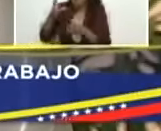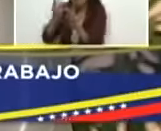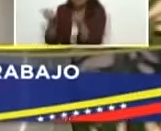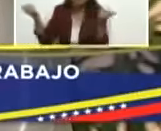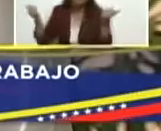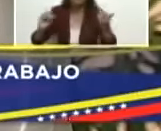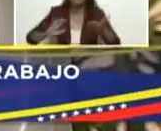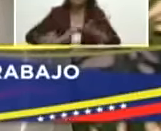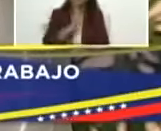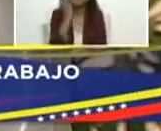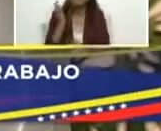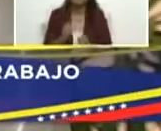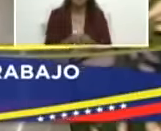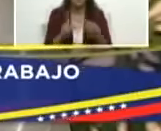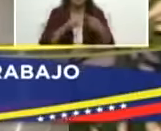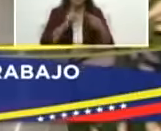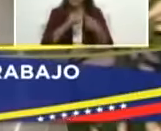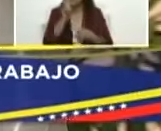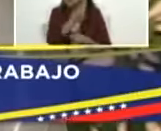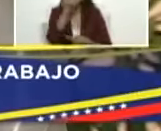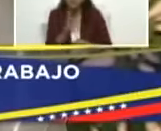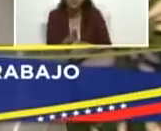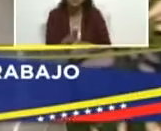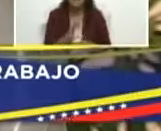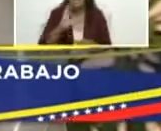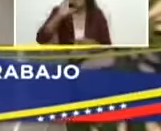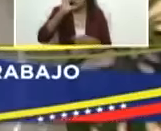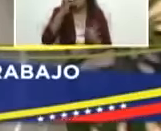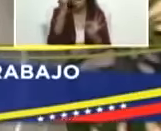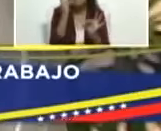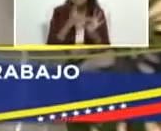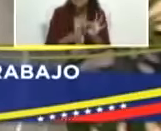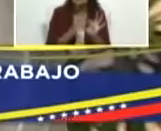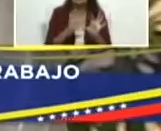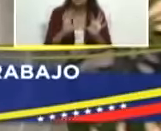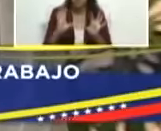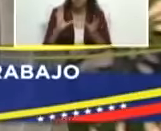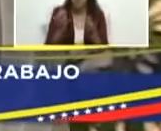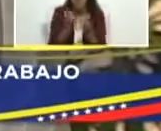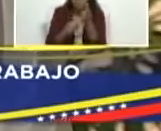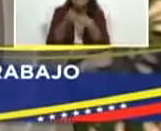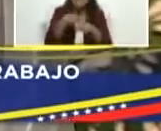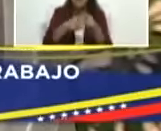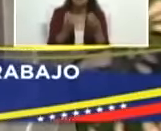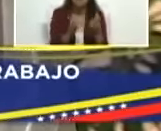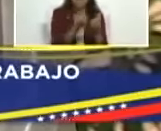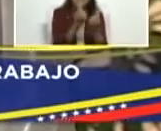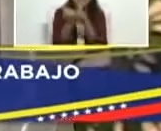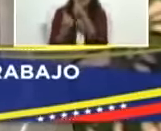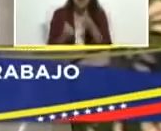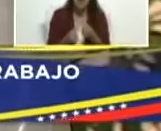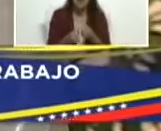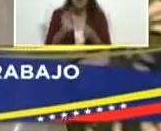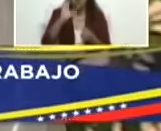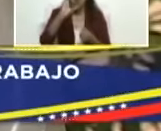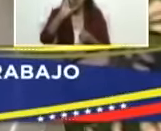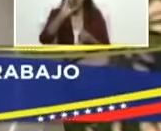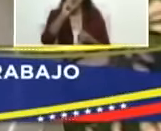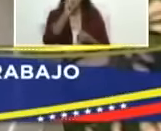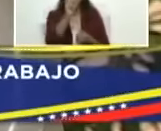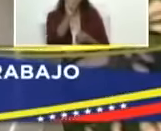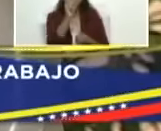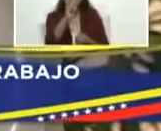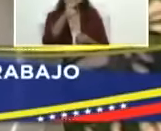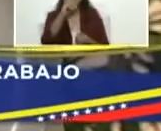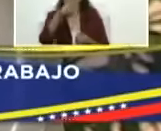la posibilidad de que no se usen las criptomonedas como mecanismo de lavado de activos, la lucha conjunta